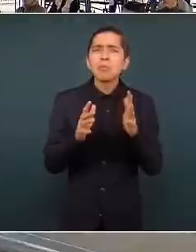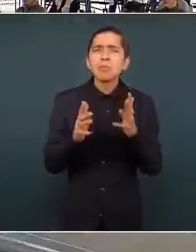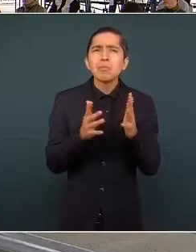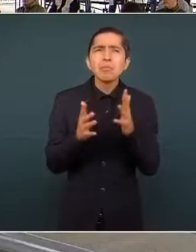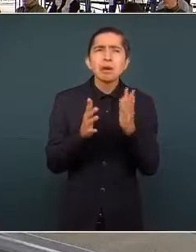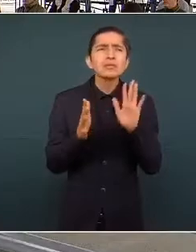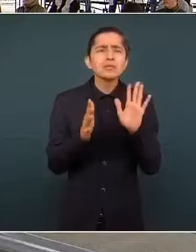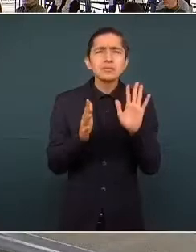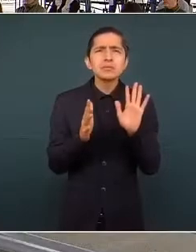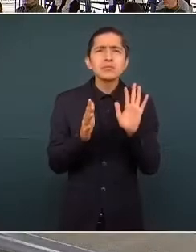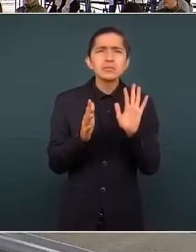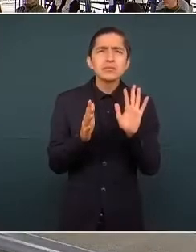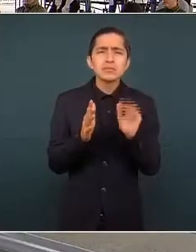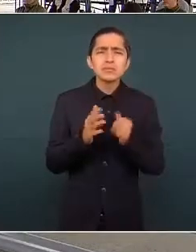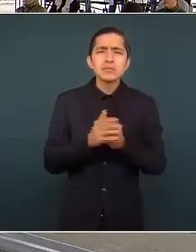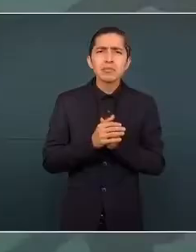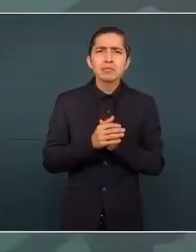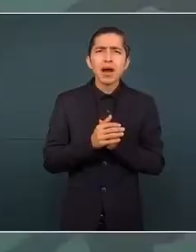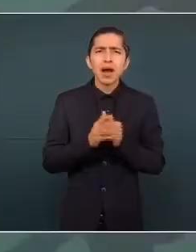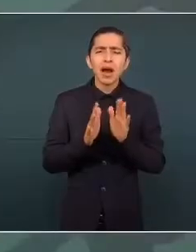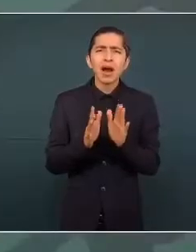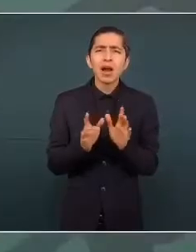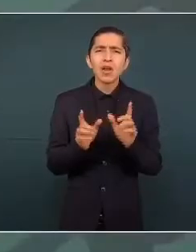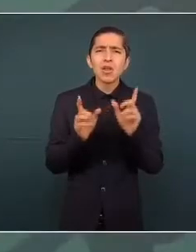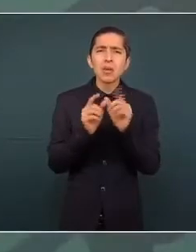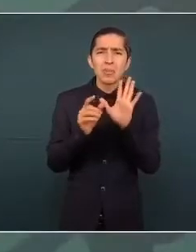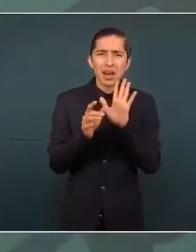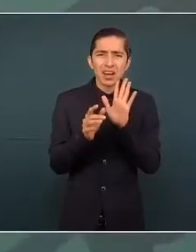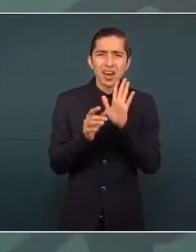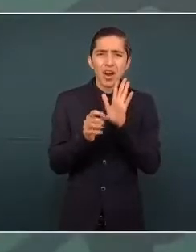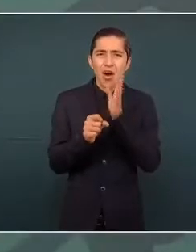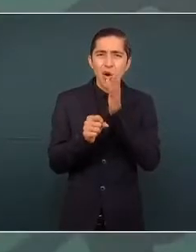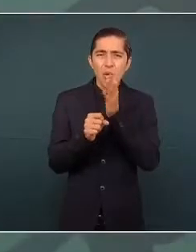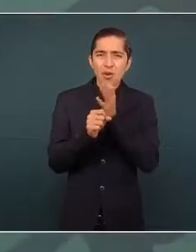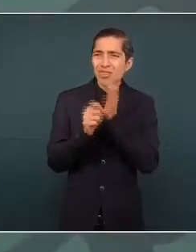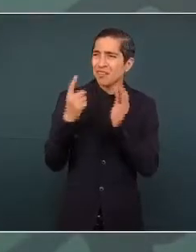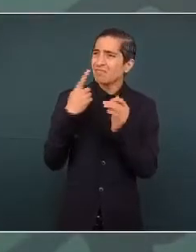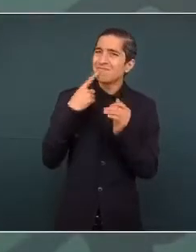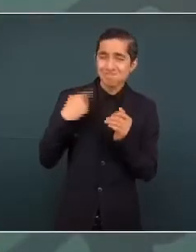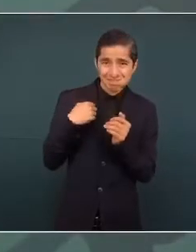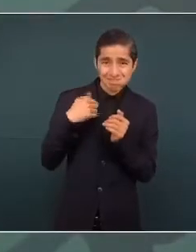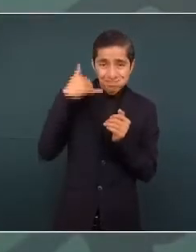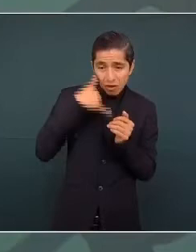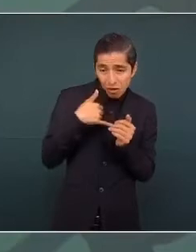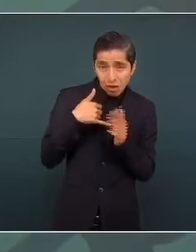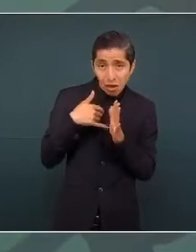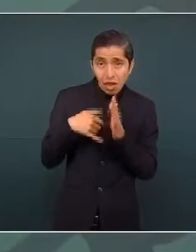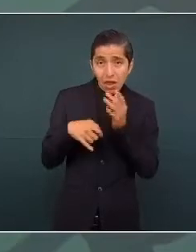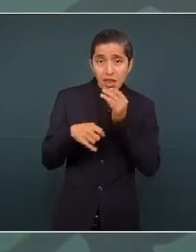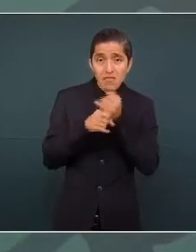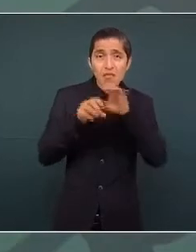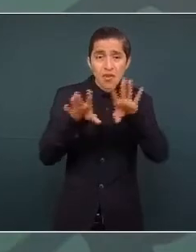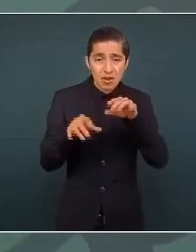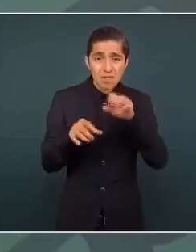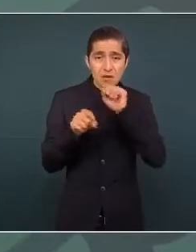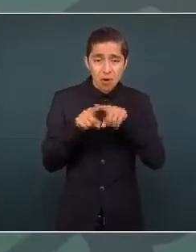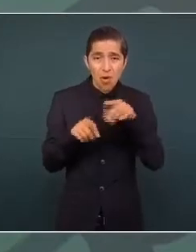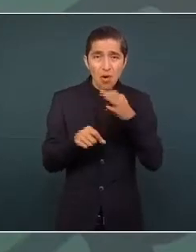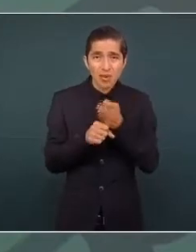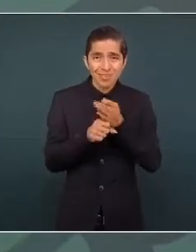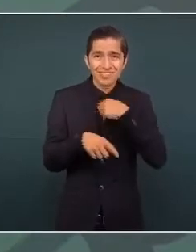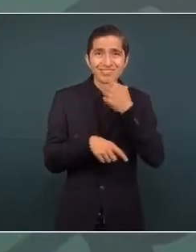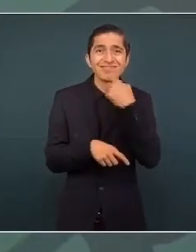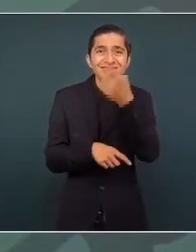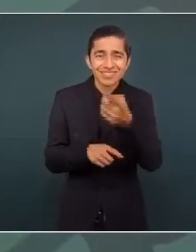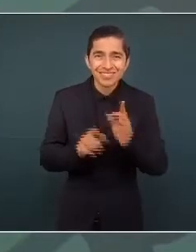Son los datos que se han dado a conocer, lo que les manifesté desde que